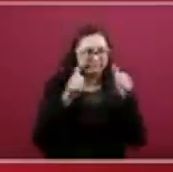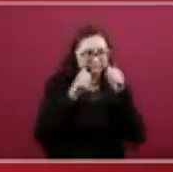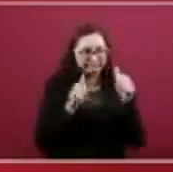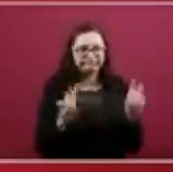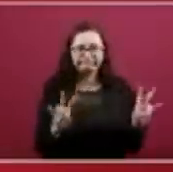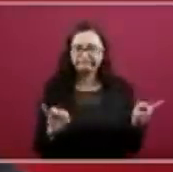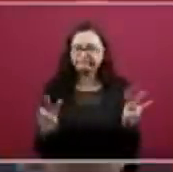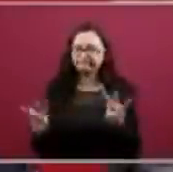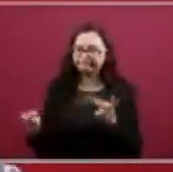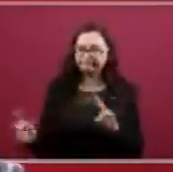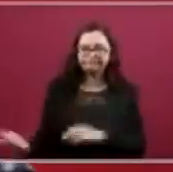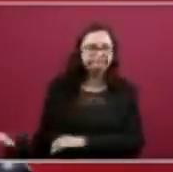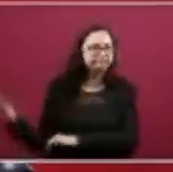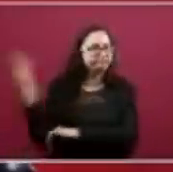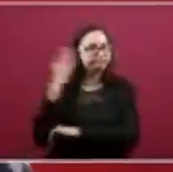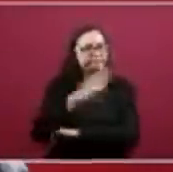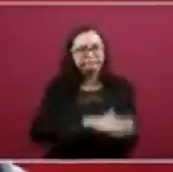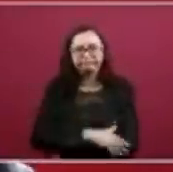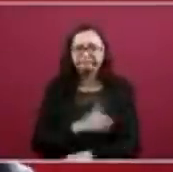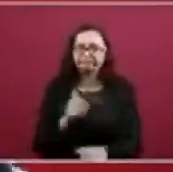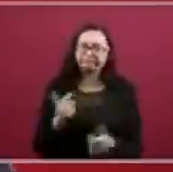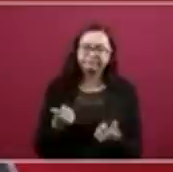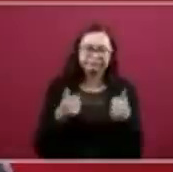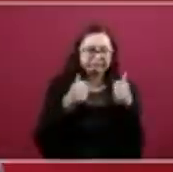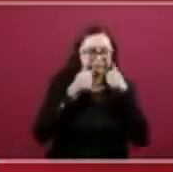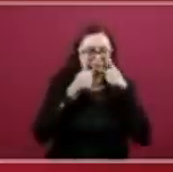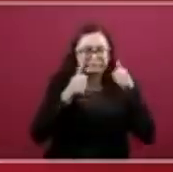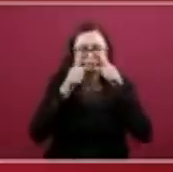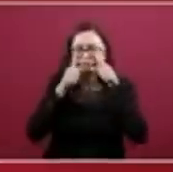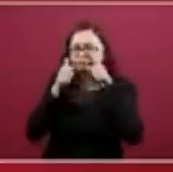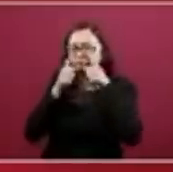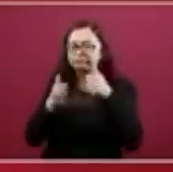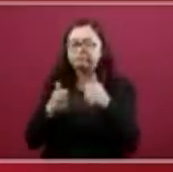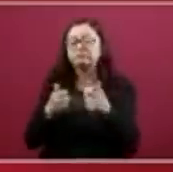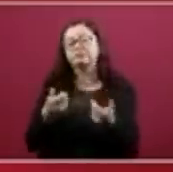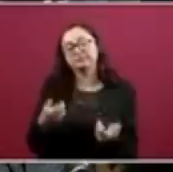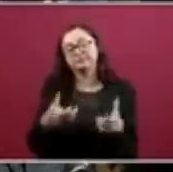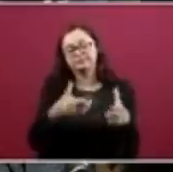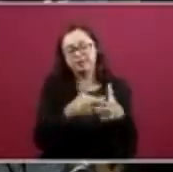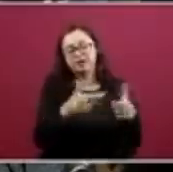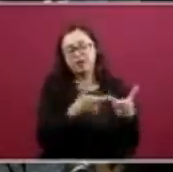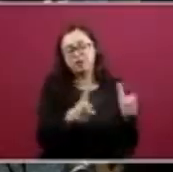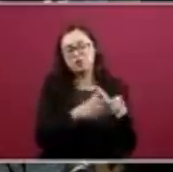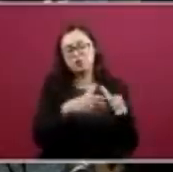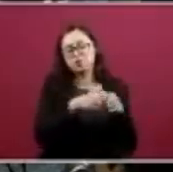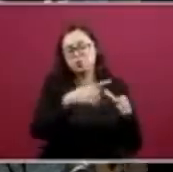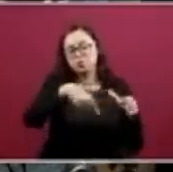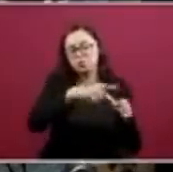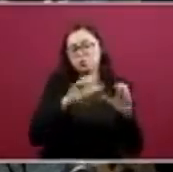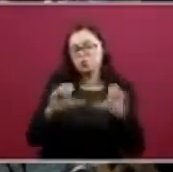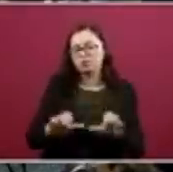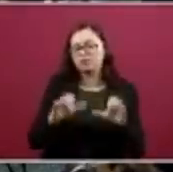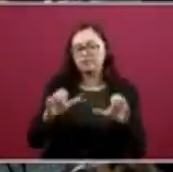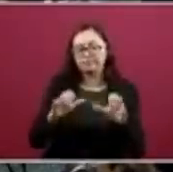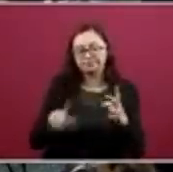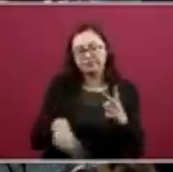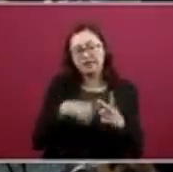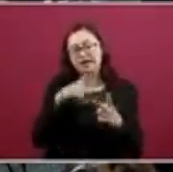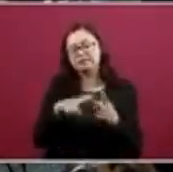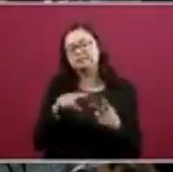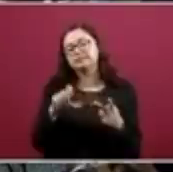se le da seguimiento. Y eso lo hace el Gabinete de Seguridad. En el caso de Relaciones Exteriores,